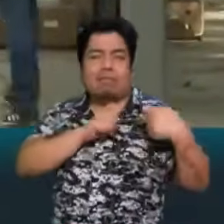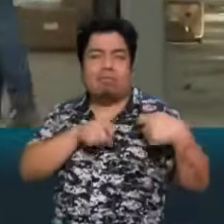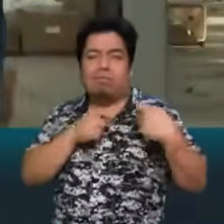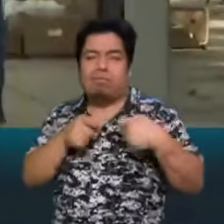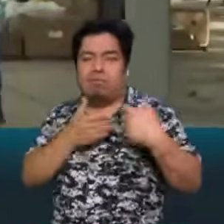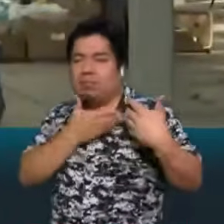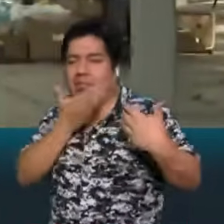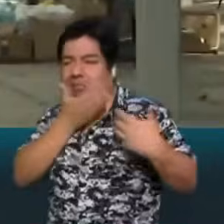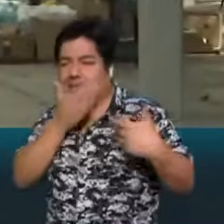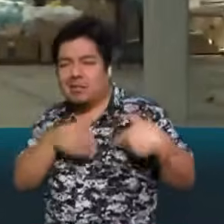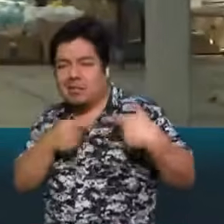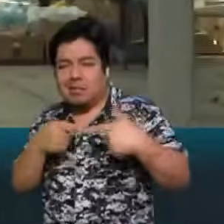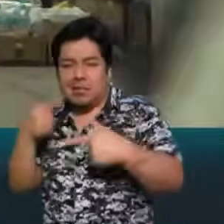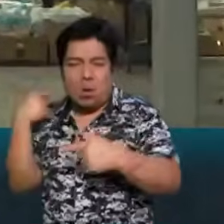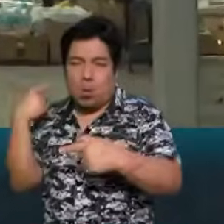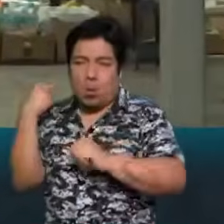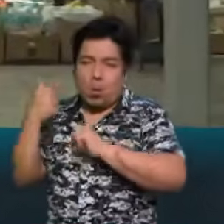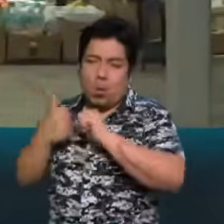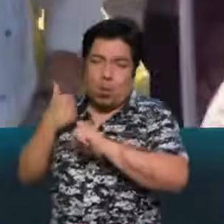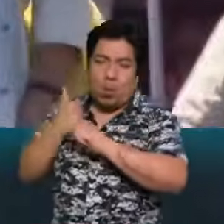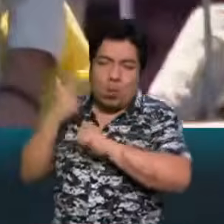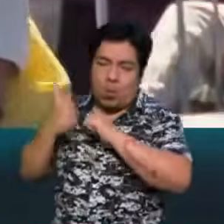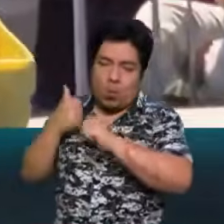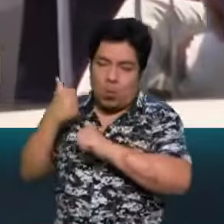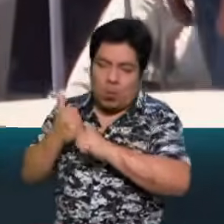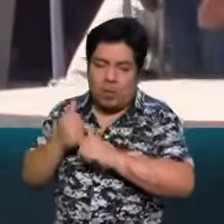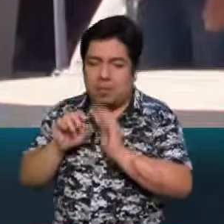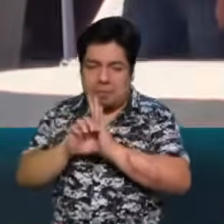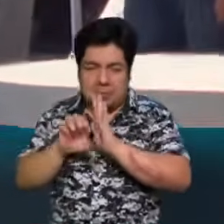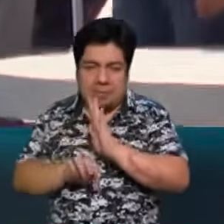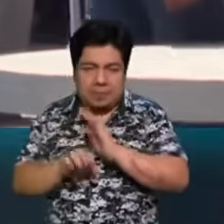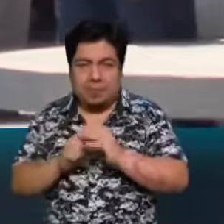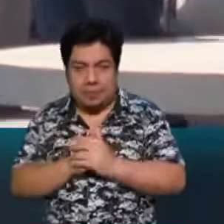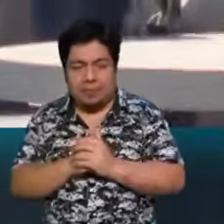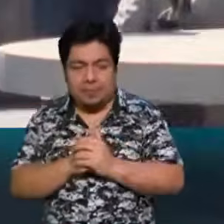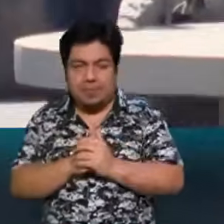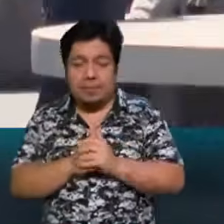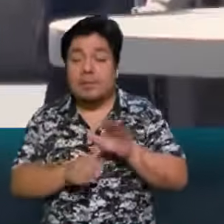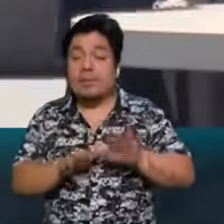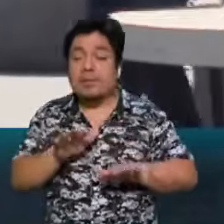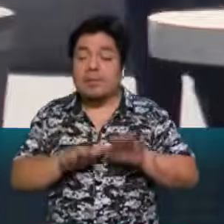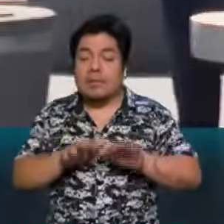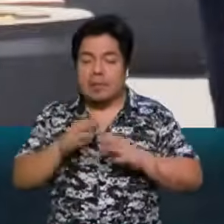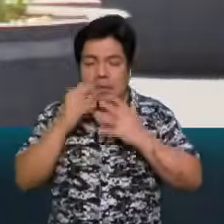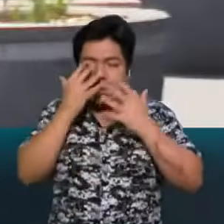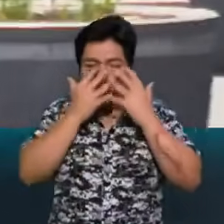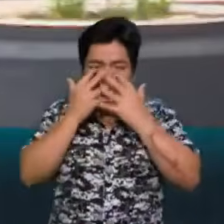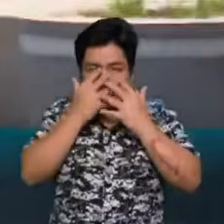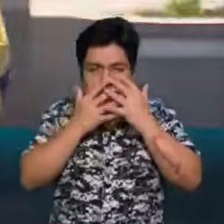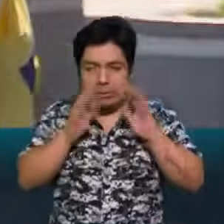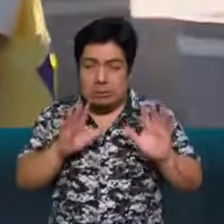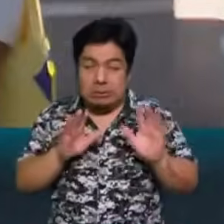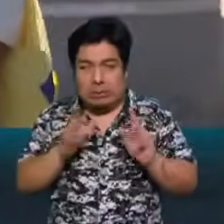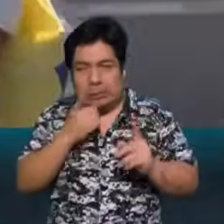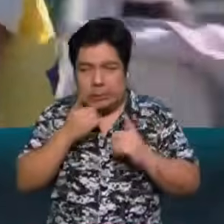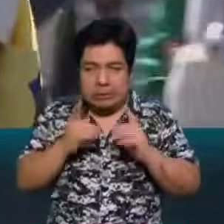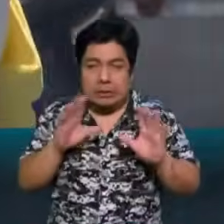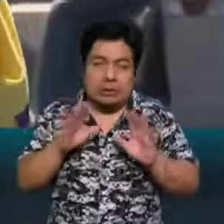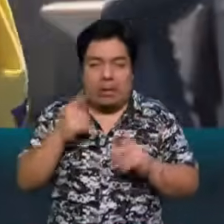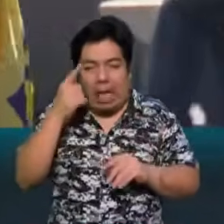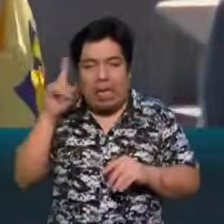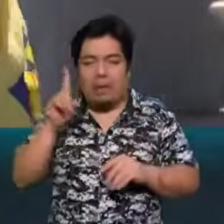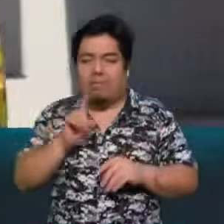mucho tiempo. Por mencionar algún ejemplo, porque luego esto se confunde o se quiere decir con mucha